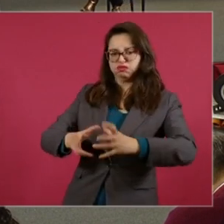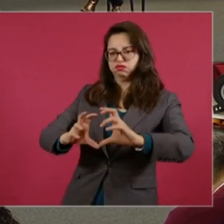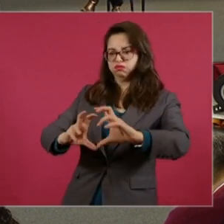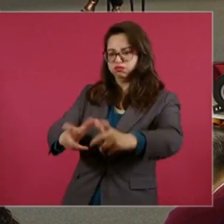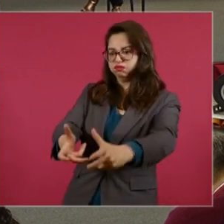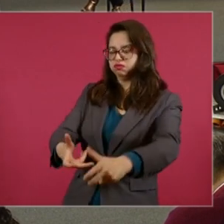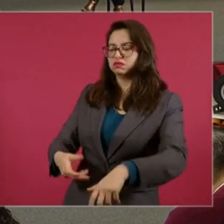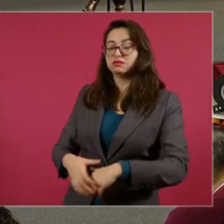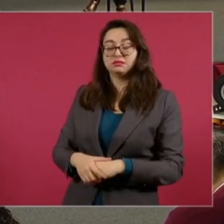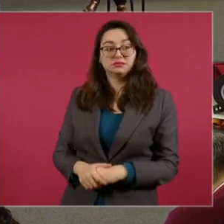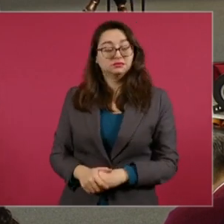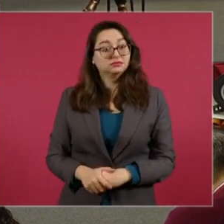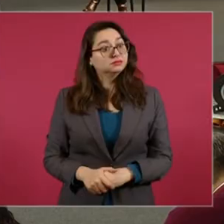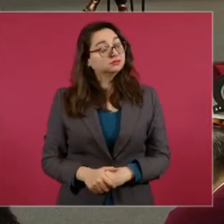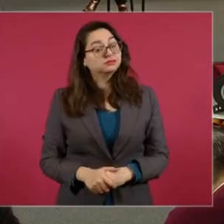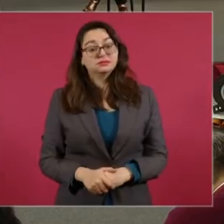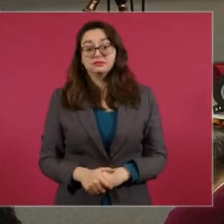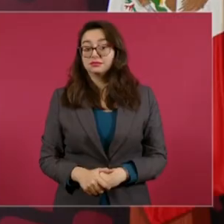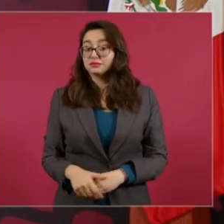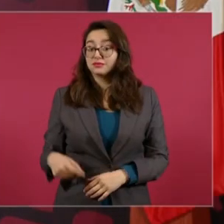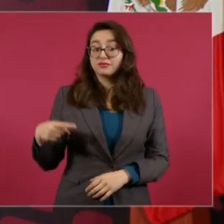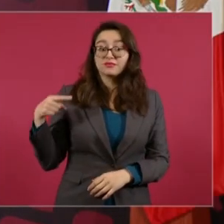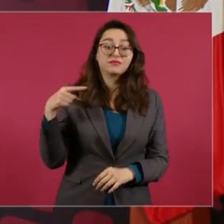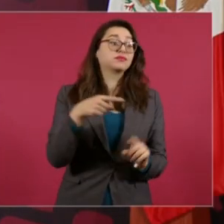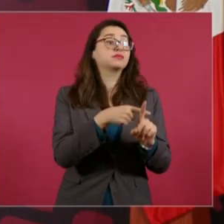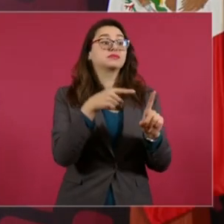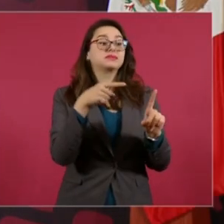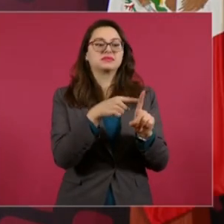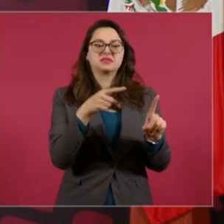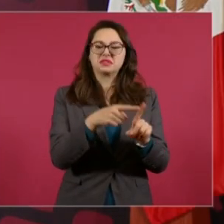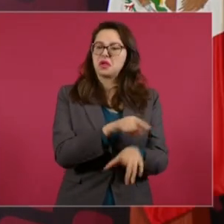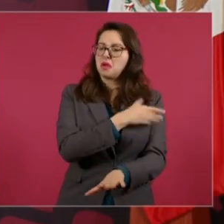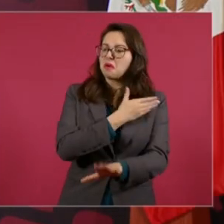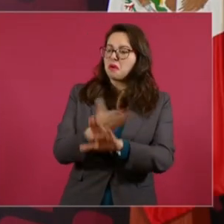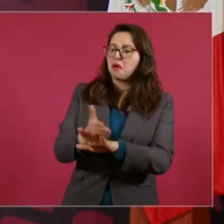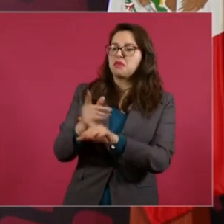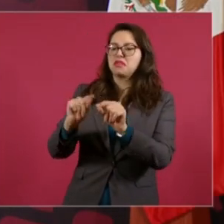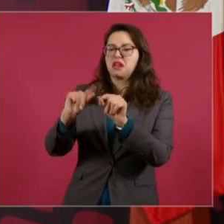Ese no quiere a los migrantes y no quiere a los mexicanos.